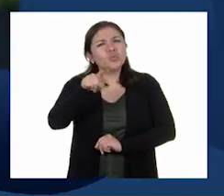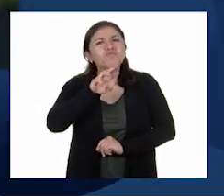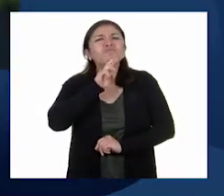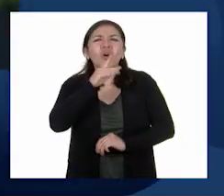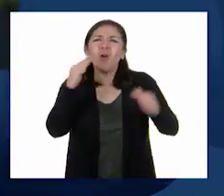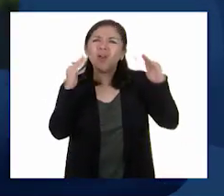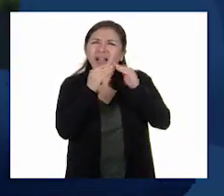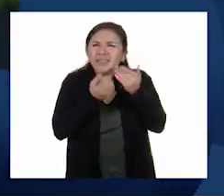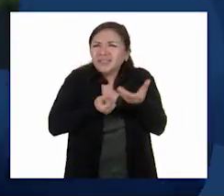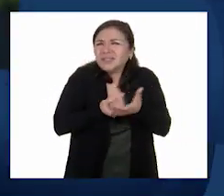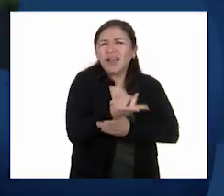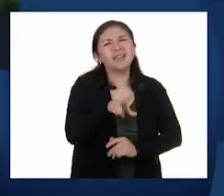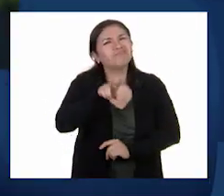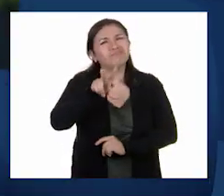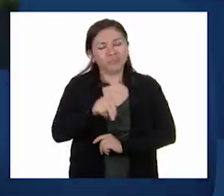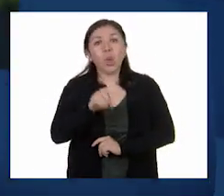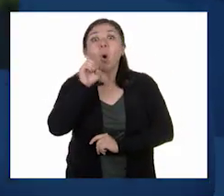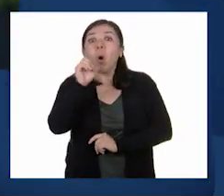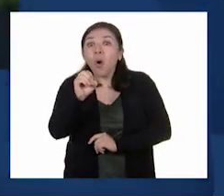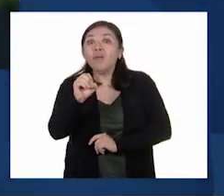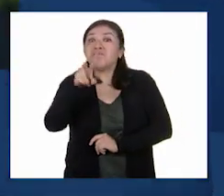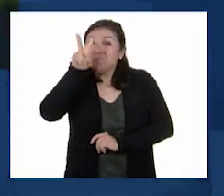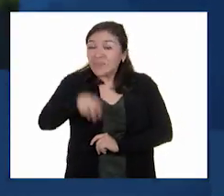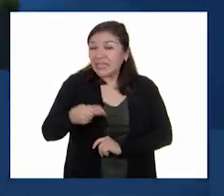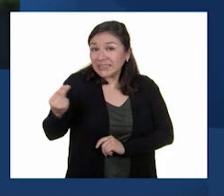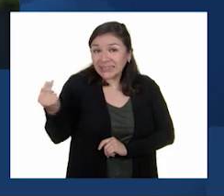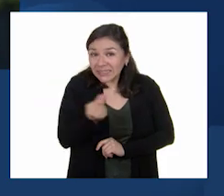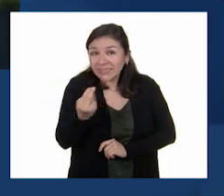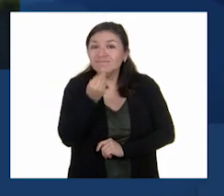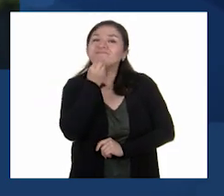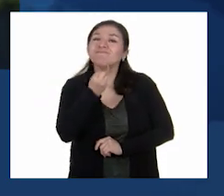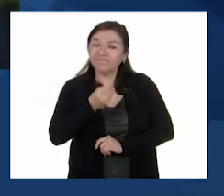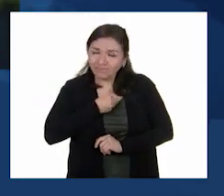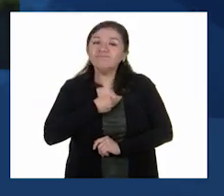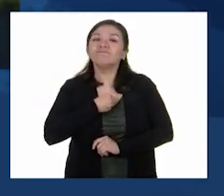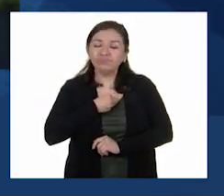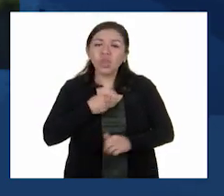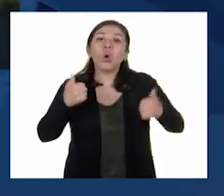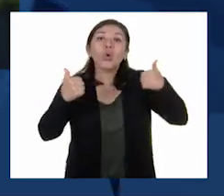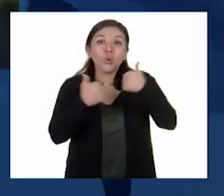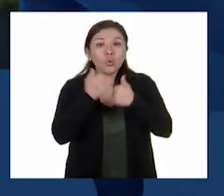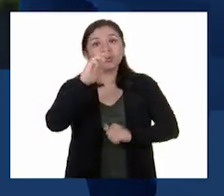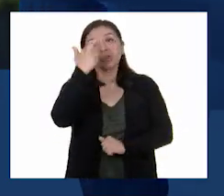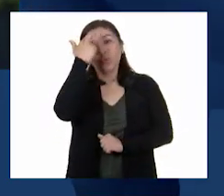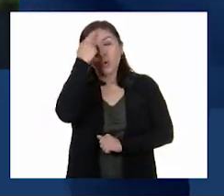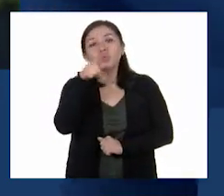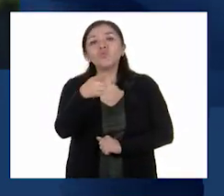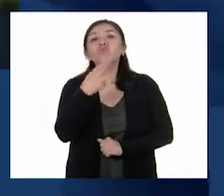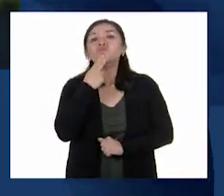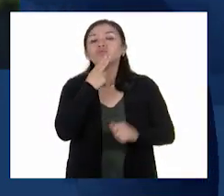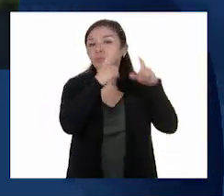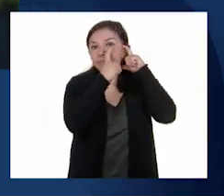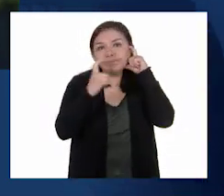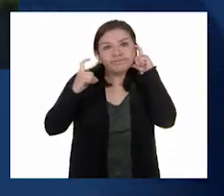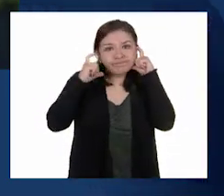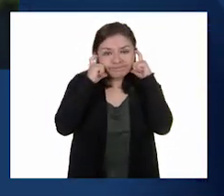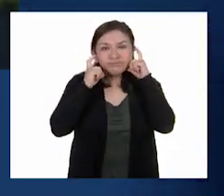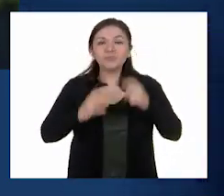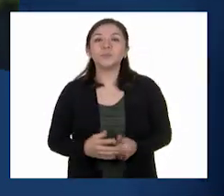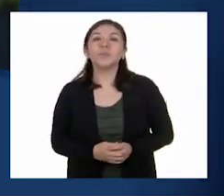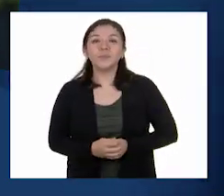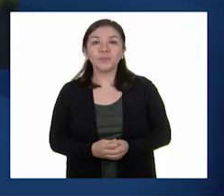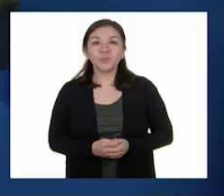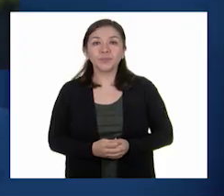no salir de casa a menos que sea muy necesario. Si lo haces, utiliza el